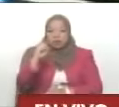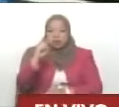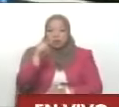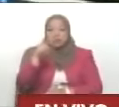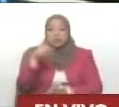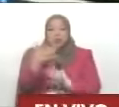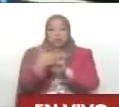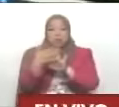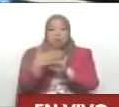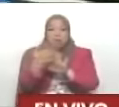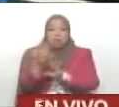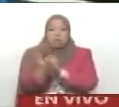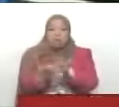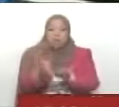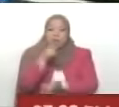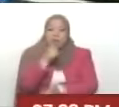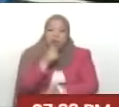solución.